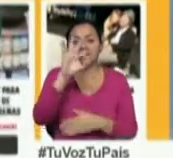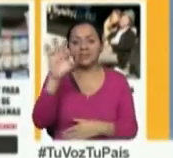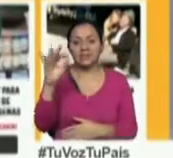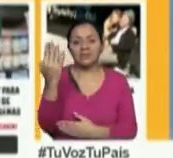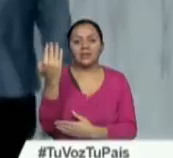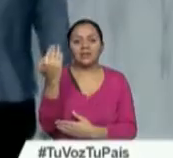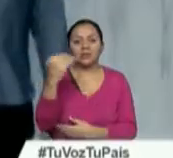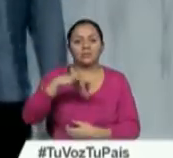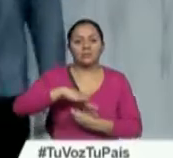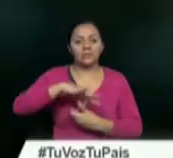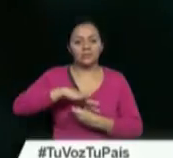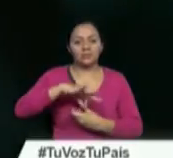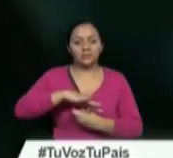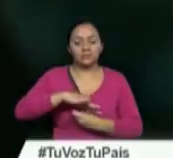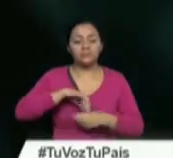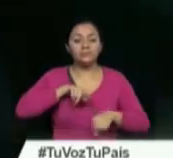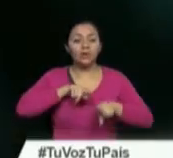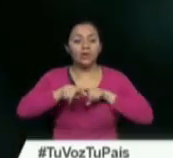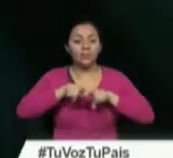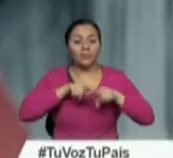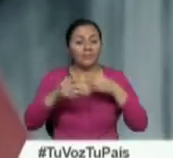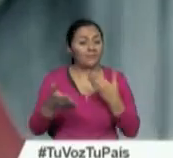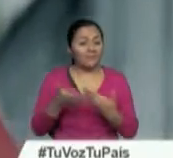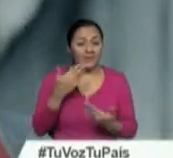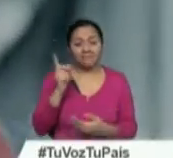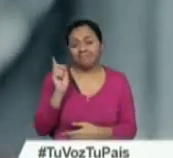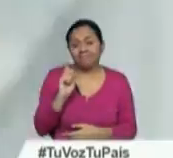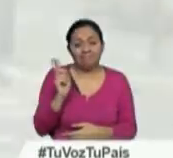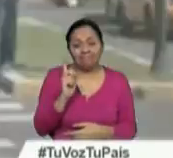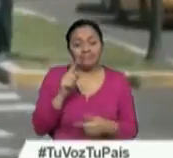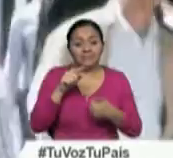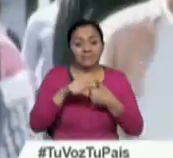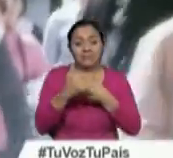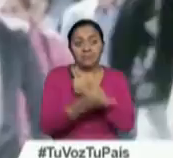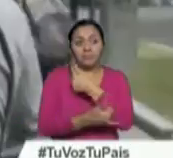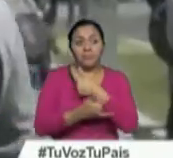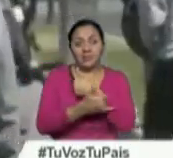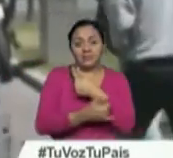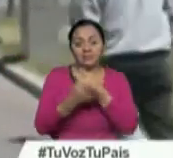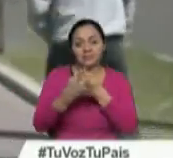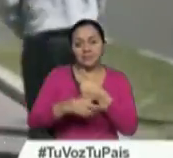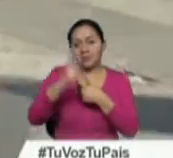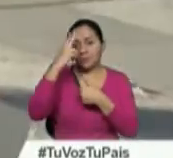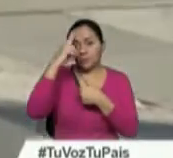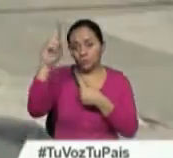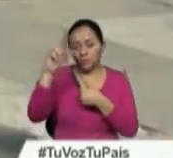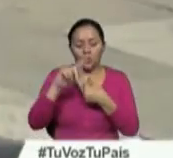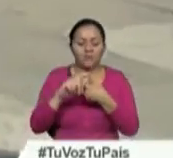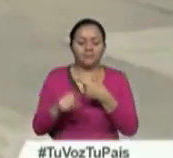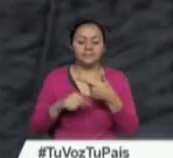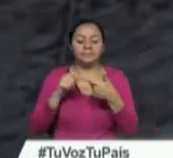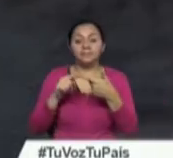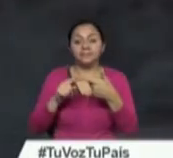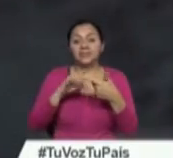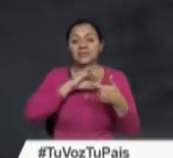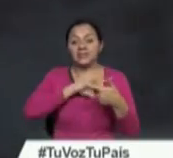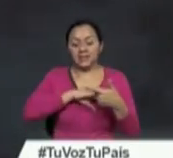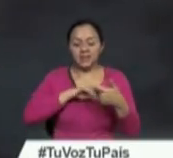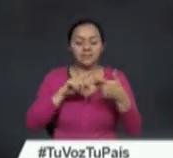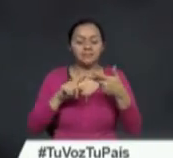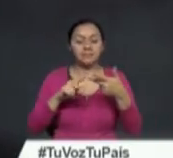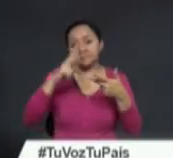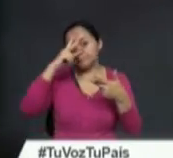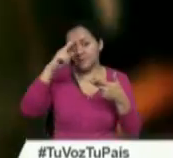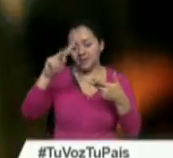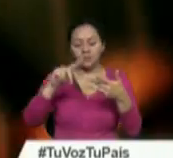57.514 votos. La competencia no fue fácil, pues se enfrentaron a propuestas también innovadoras de Uruguay, Chile, México